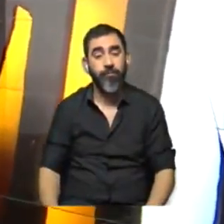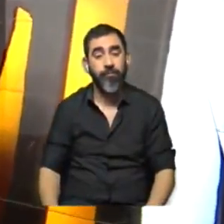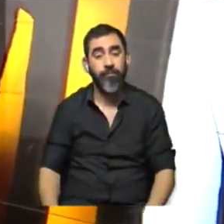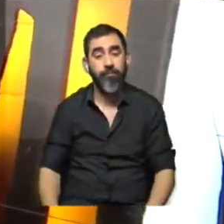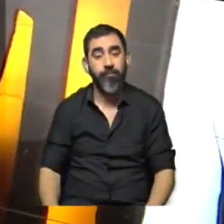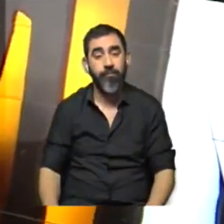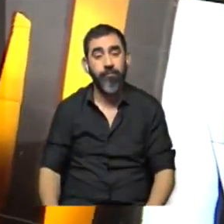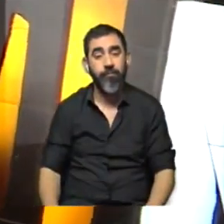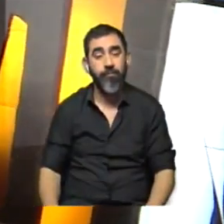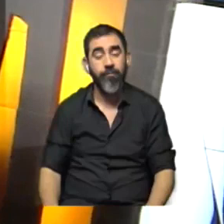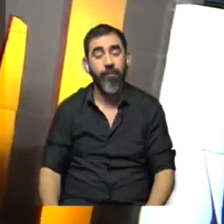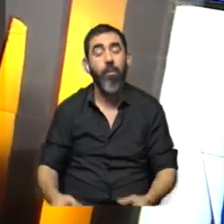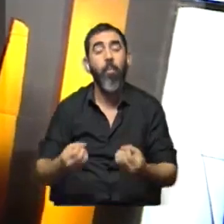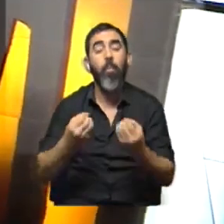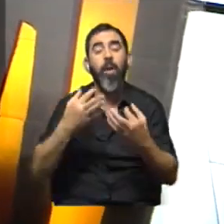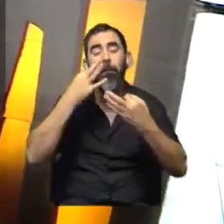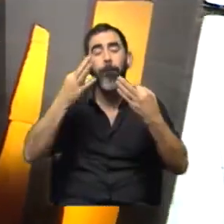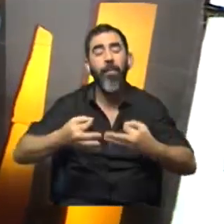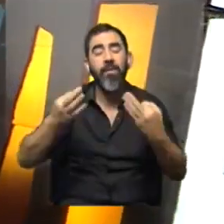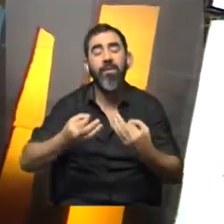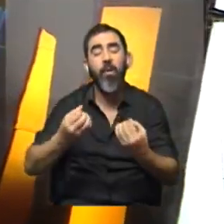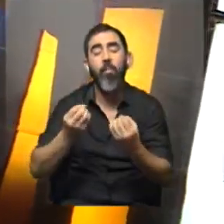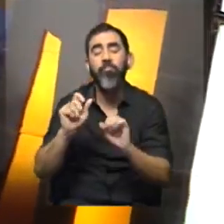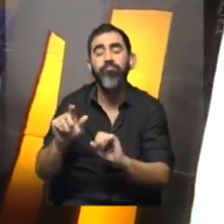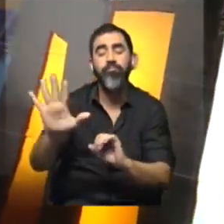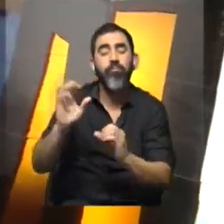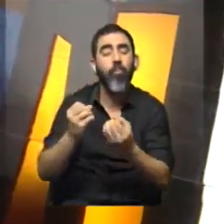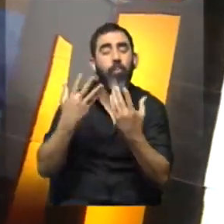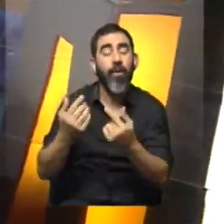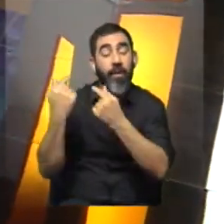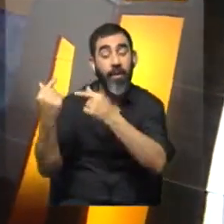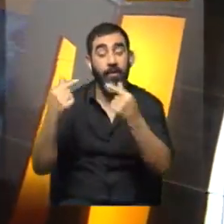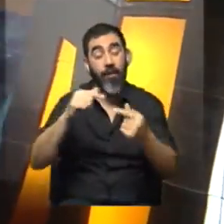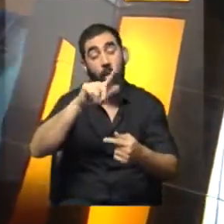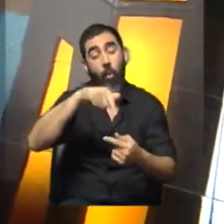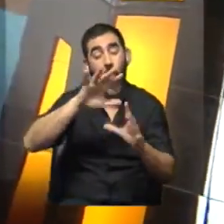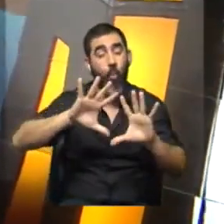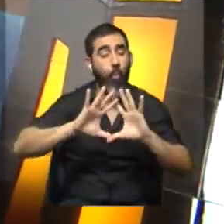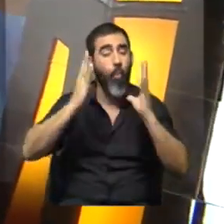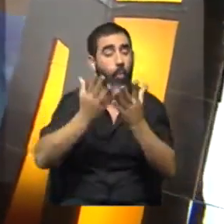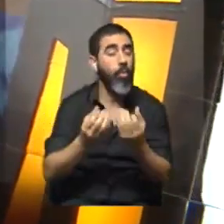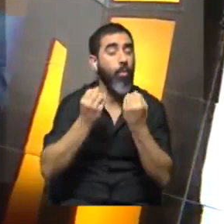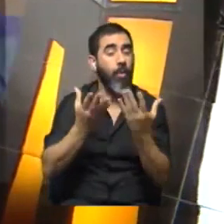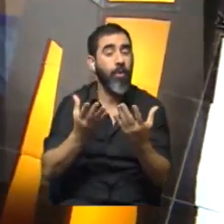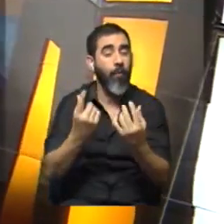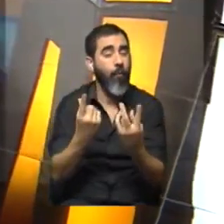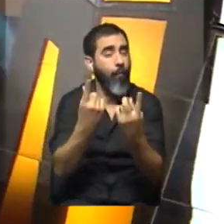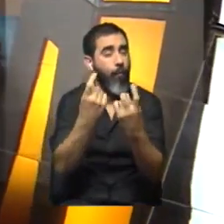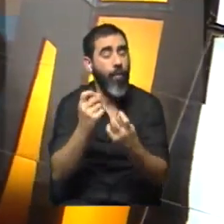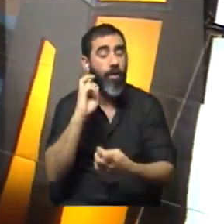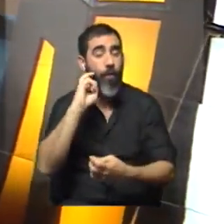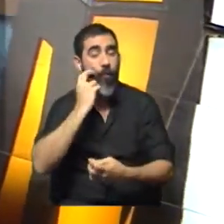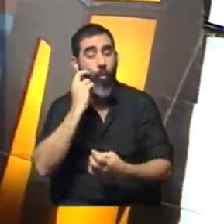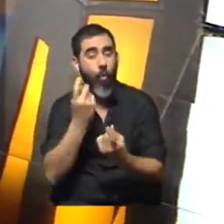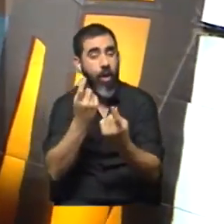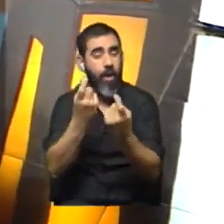César, lo que hace especial a las amatistas, a diferencia de otros yacimientos en el mundo, es la intensidad del color violeta